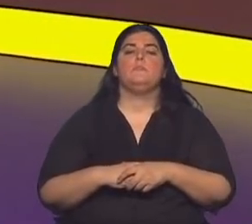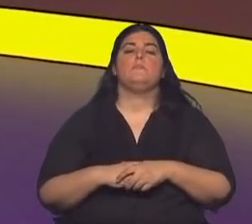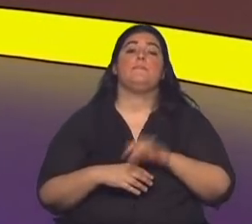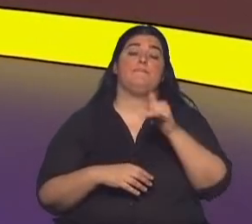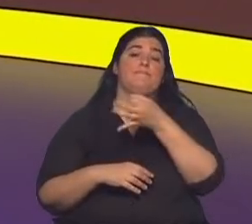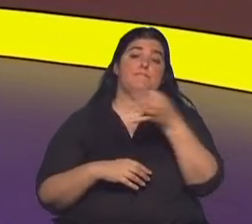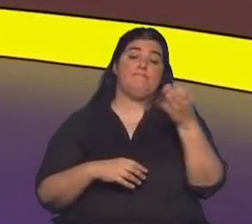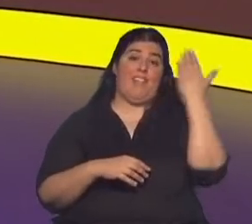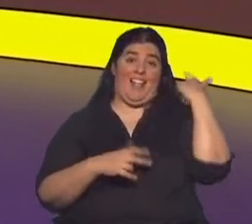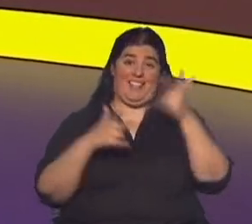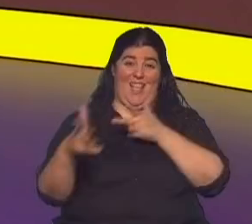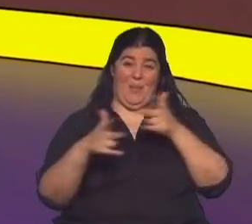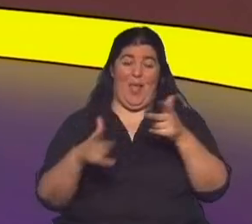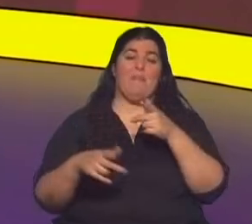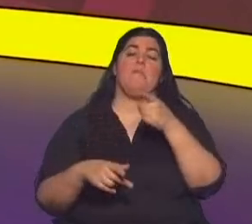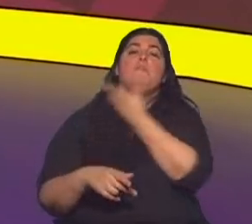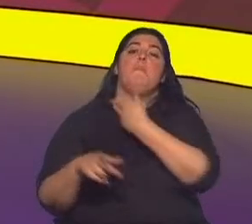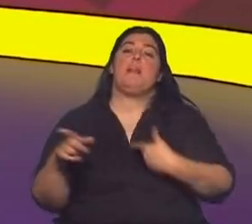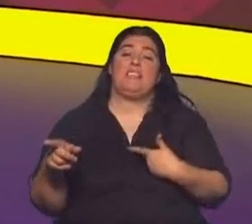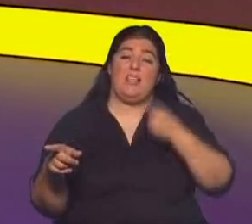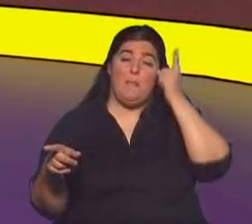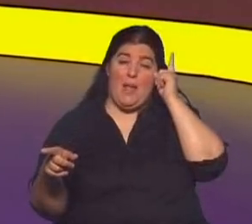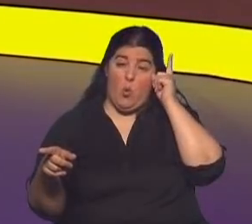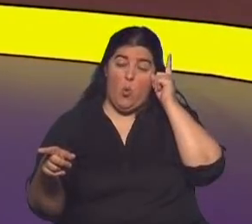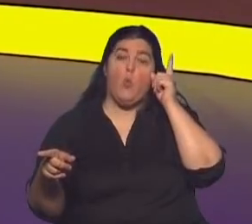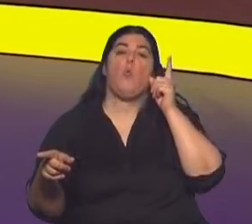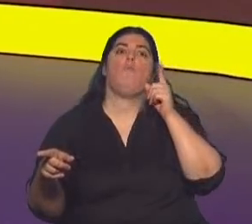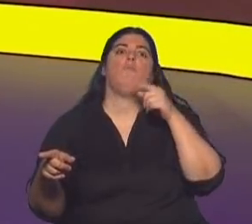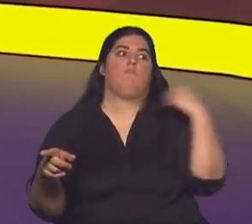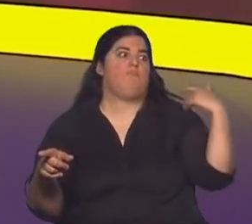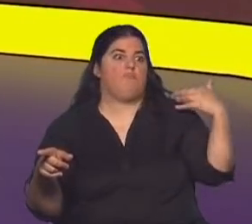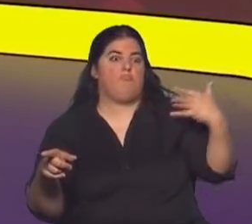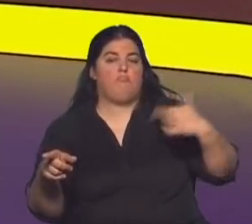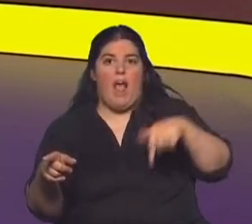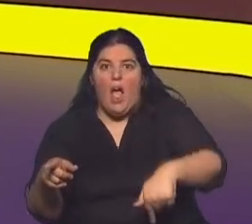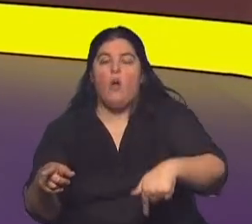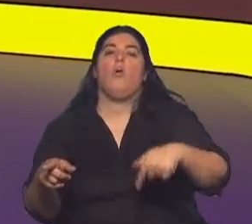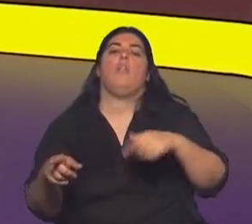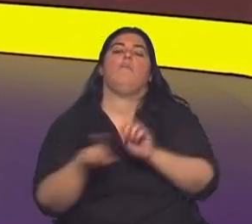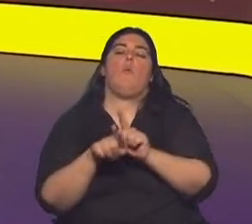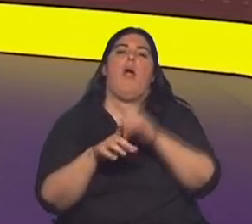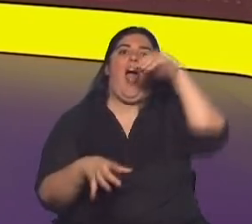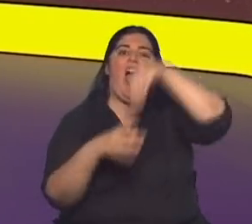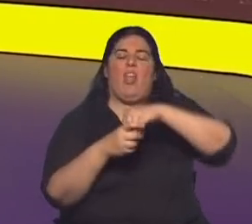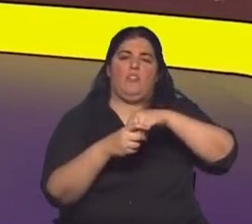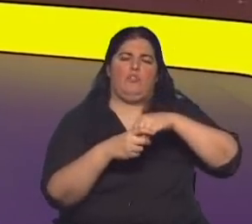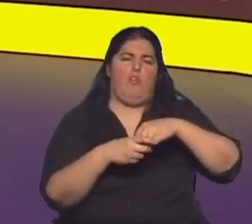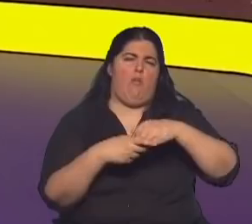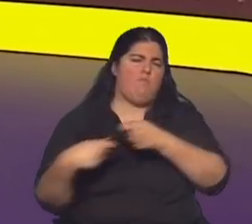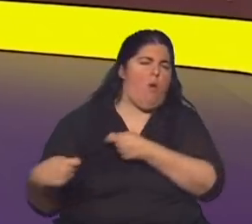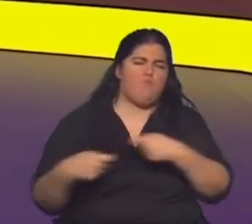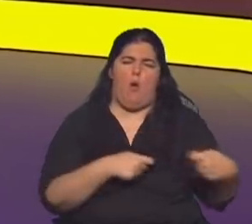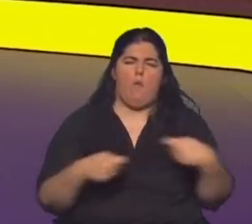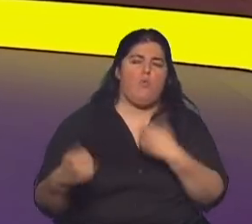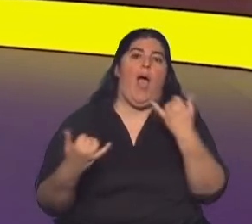Y decíamos que el presidente peruano llega a esta instancia muy golpeado también en el frente interno por una serie de